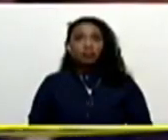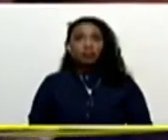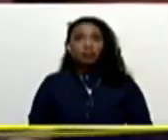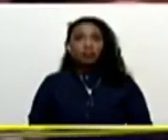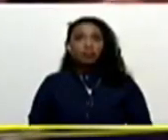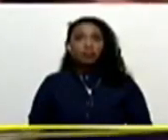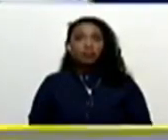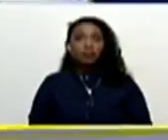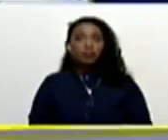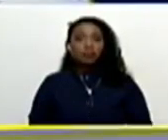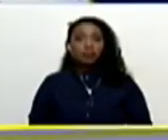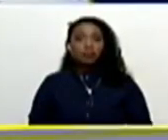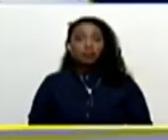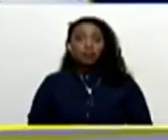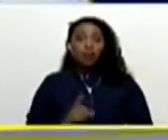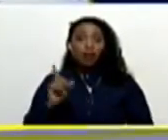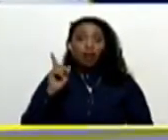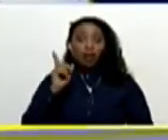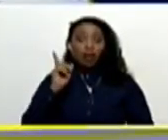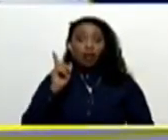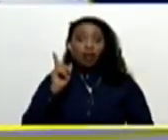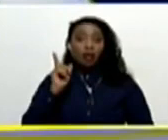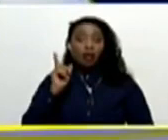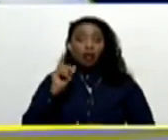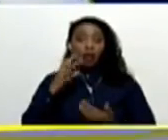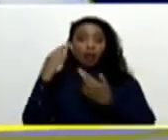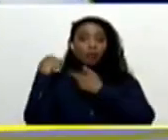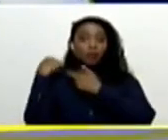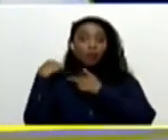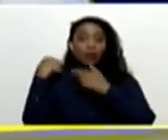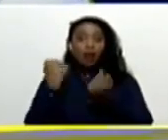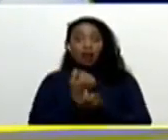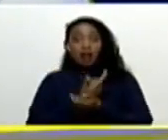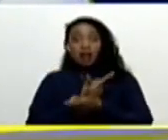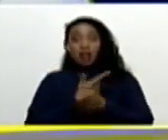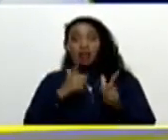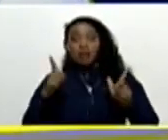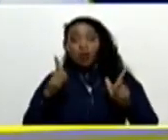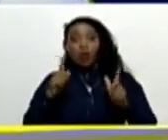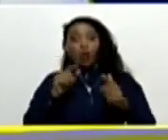le tocó librar una de las tantas batallas